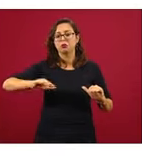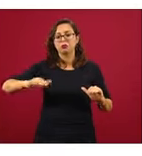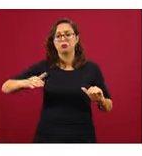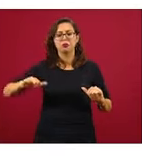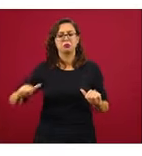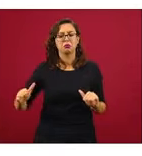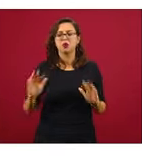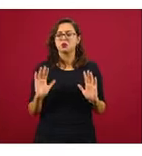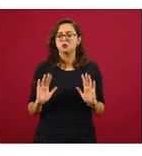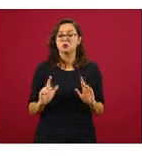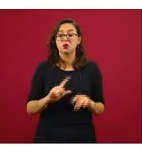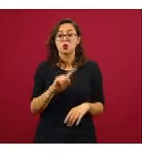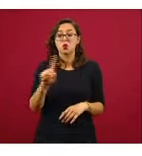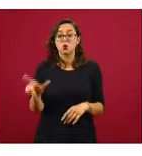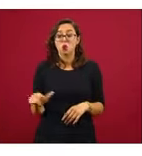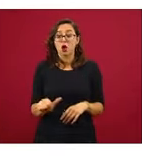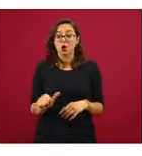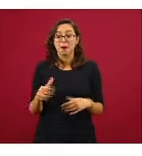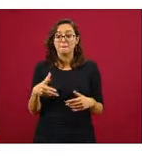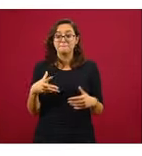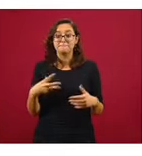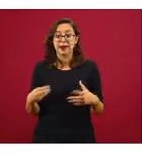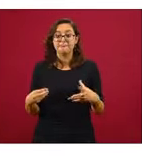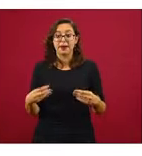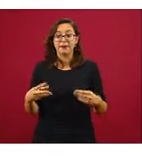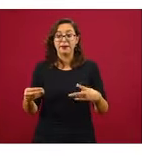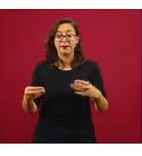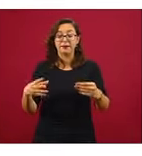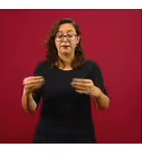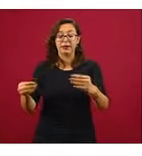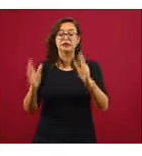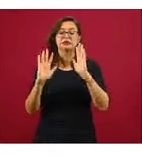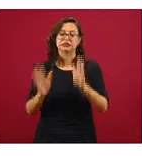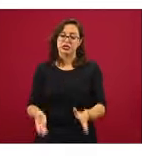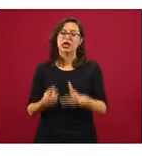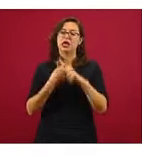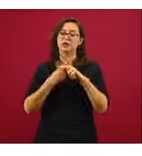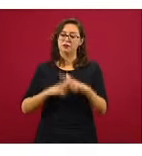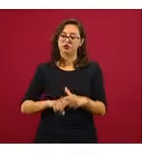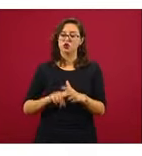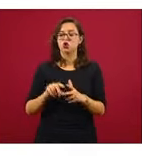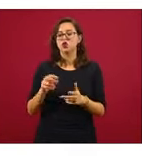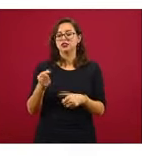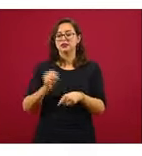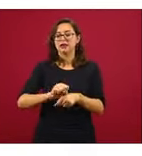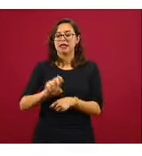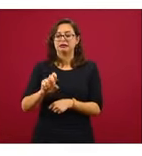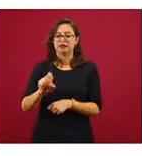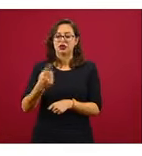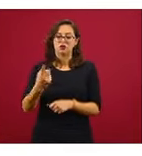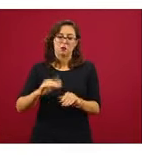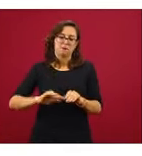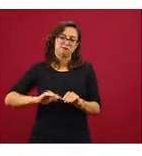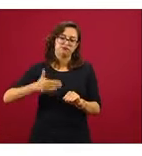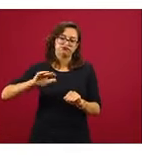una transmisión y ha presentado una tendencia ascendente hasta la 31 y esto lógicamente